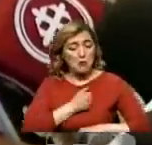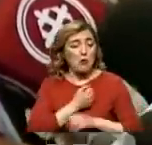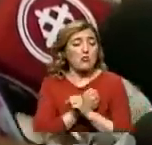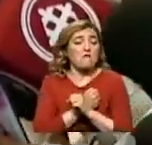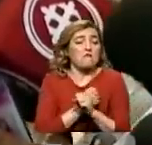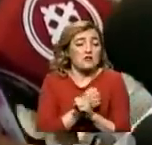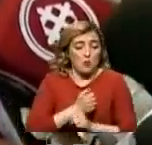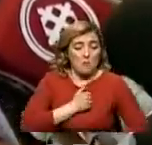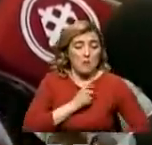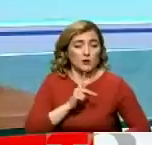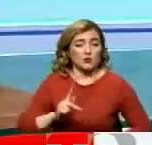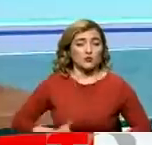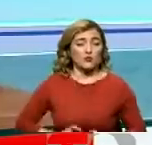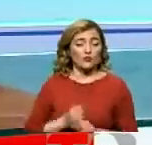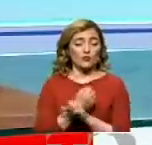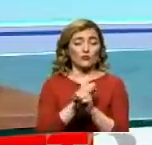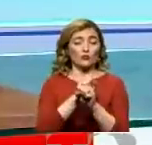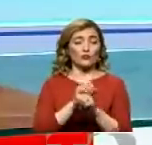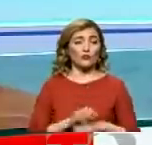he defendido.